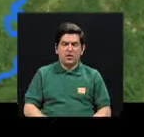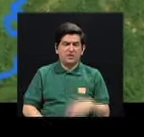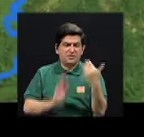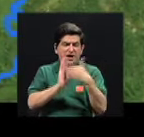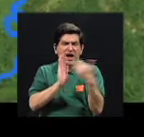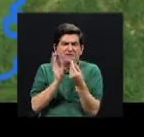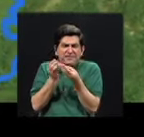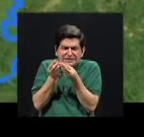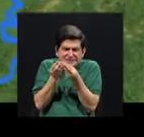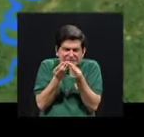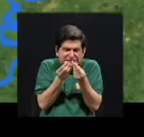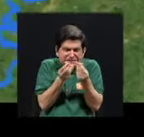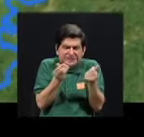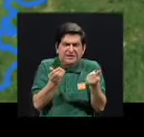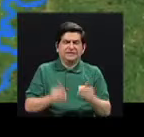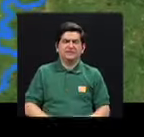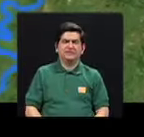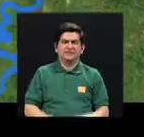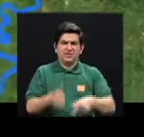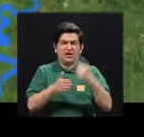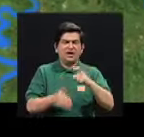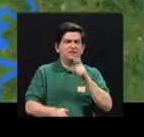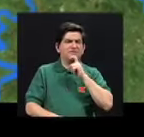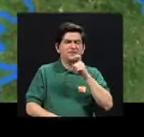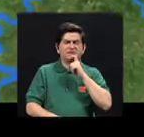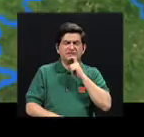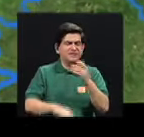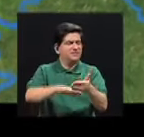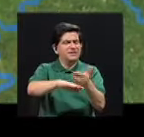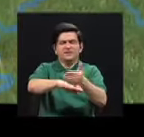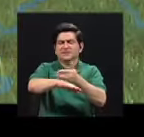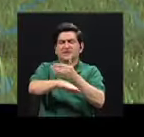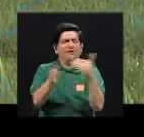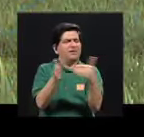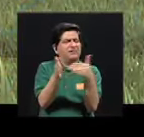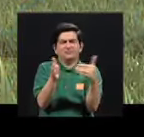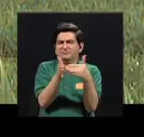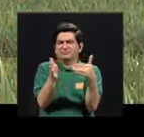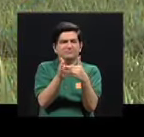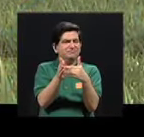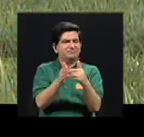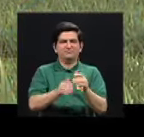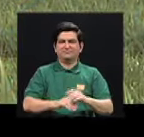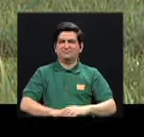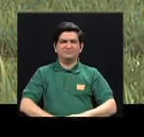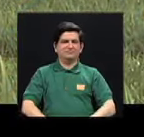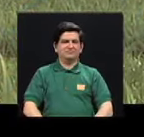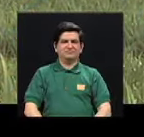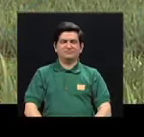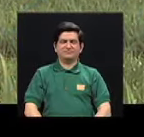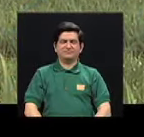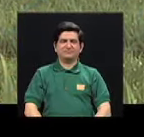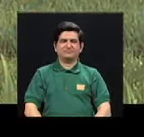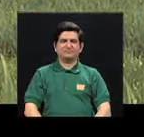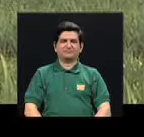de erosión de suelos. En algunos casos son de difícil recuperación.